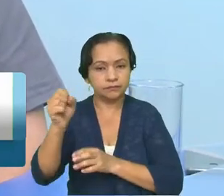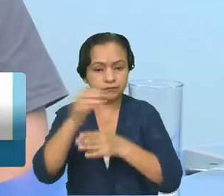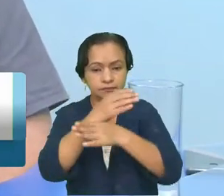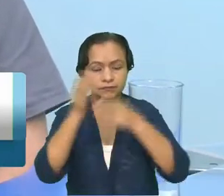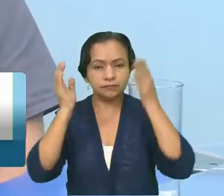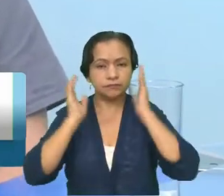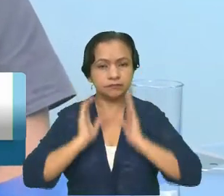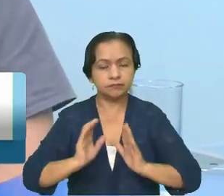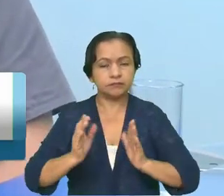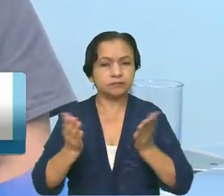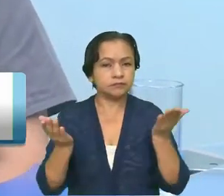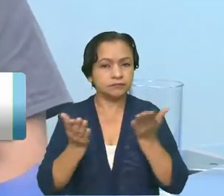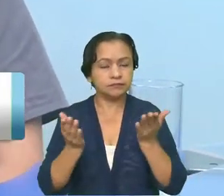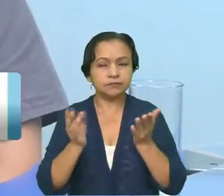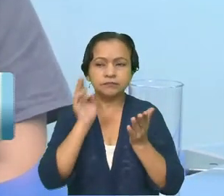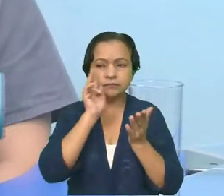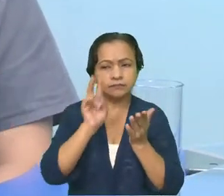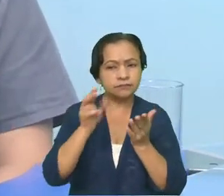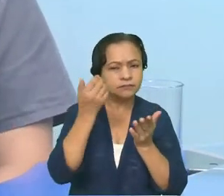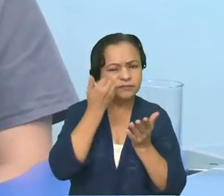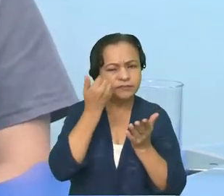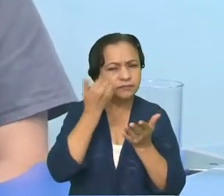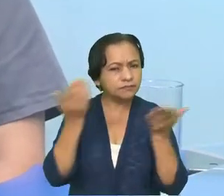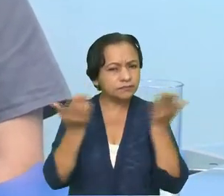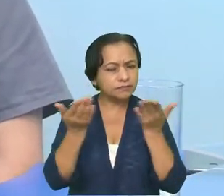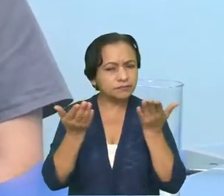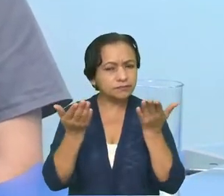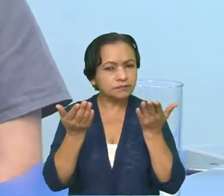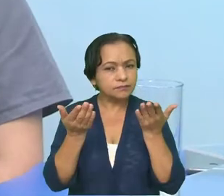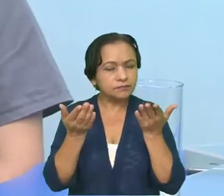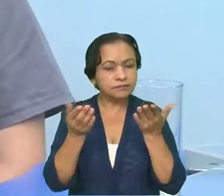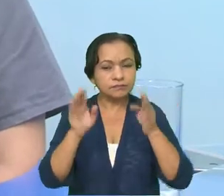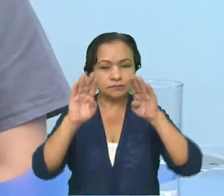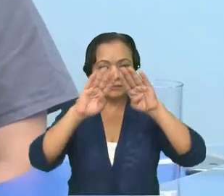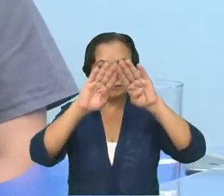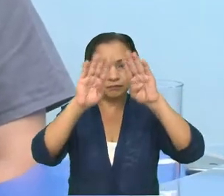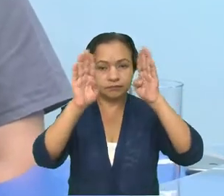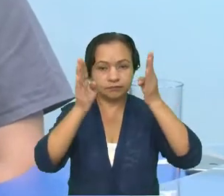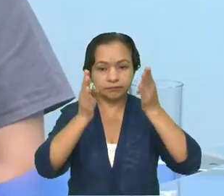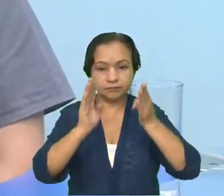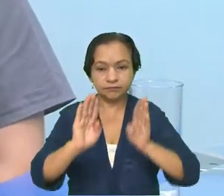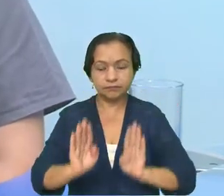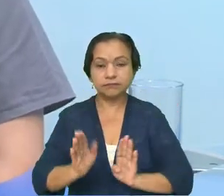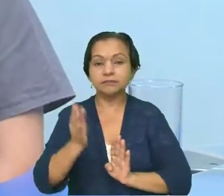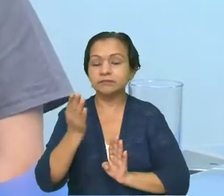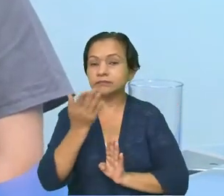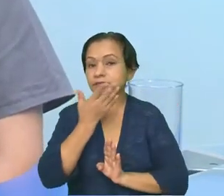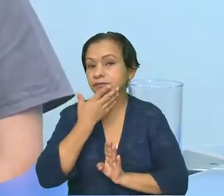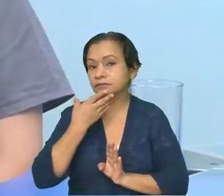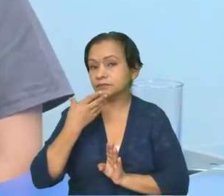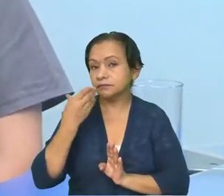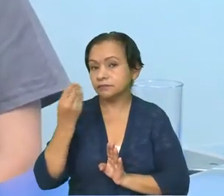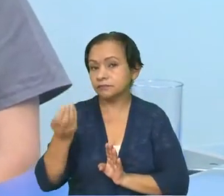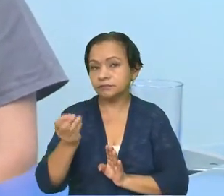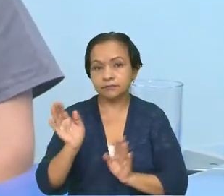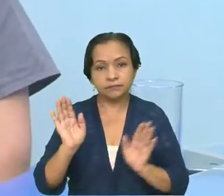digamos, un caso típico de esclerosis múltiple? Un caso típico es una mujer joven, porque este tipo de enfermedad